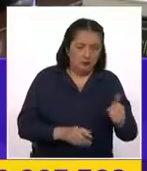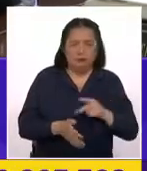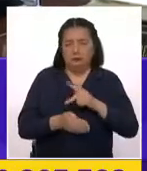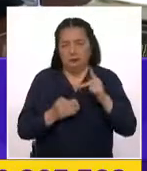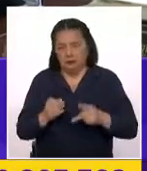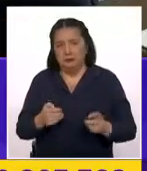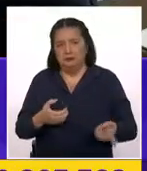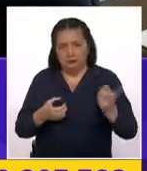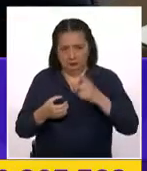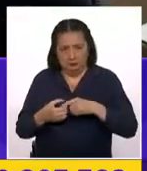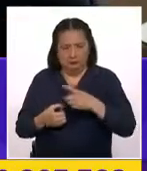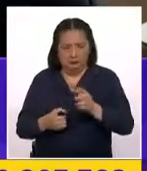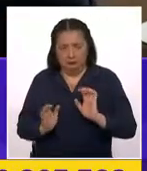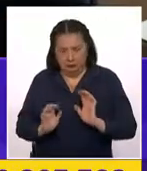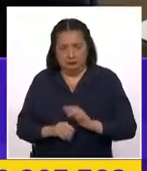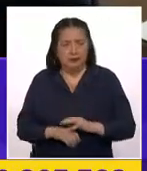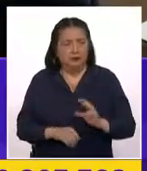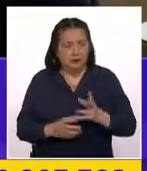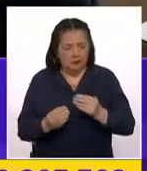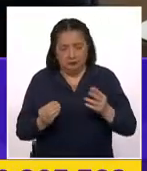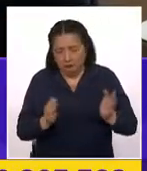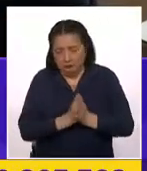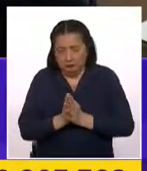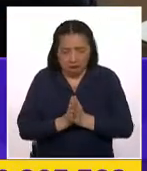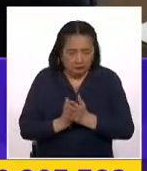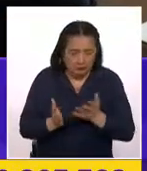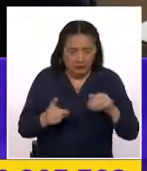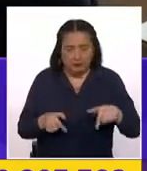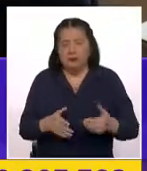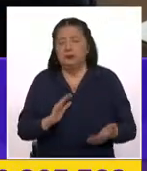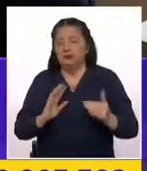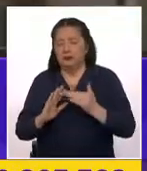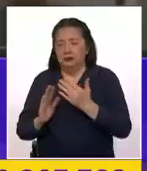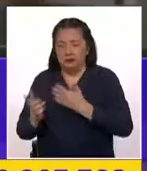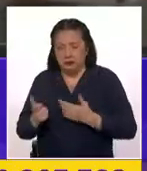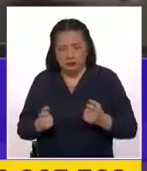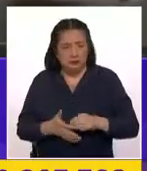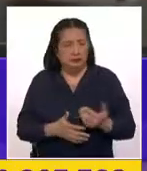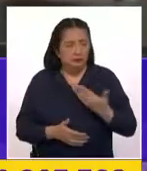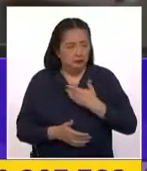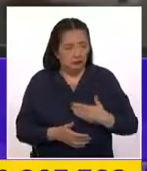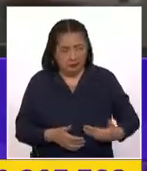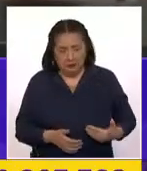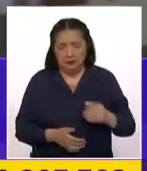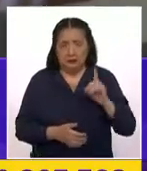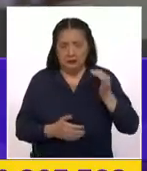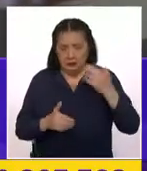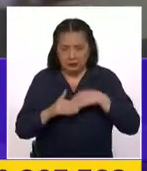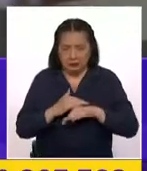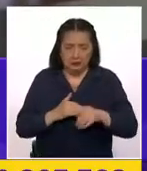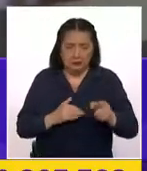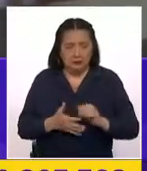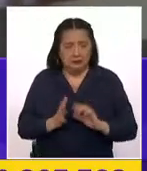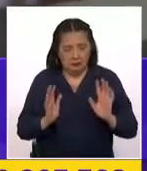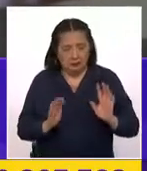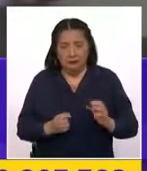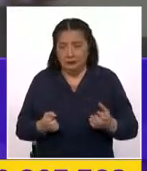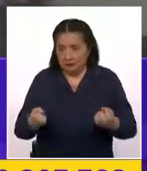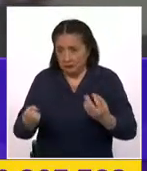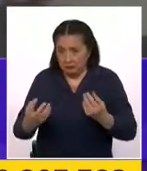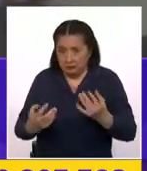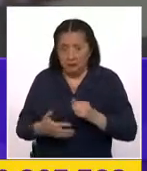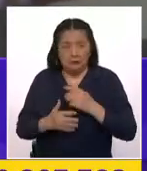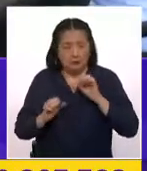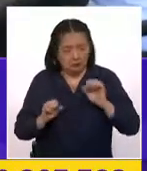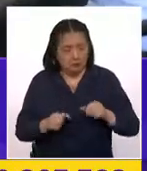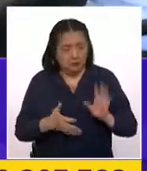profesional de integrar este gabinete. Hay mucha expectativa aquí en Palacio de Gobierno, la presidenta Dina Boluarte continúa al interior y que lo que se nos ha informado